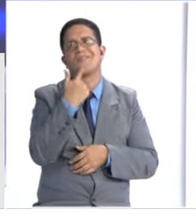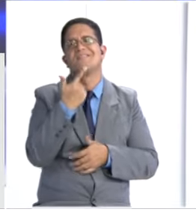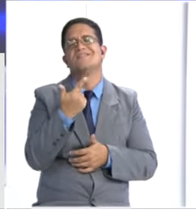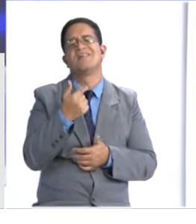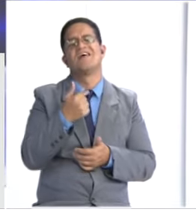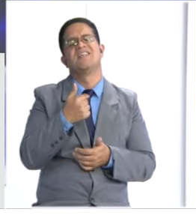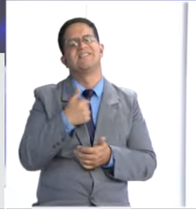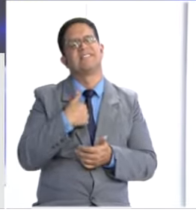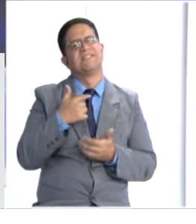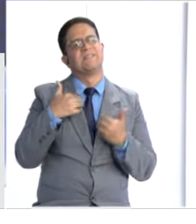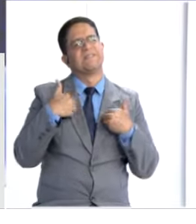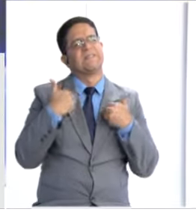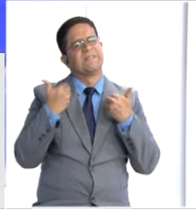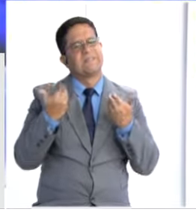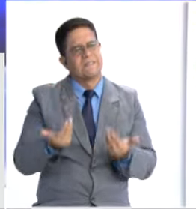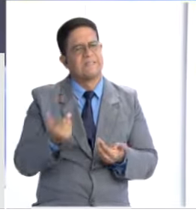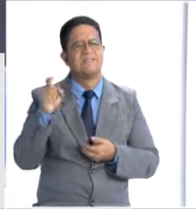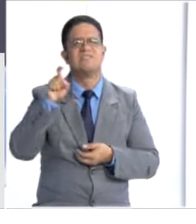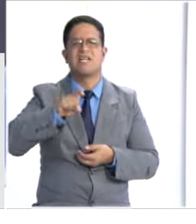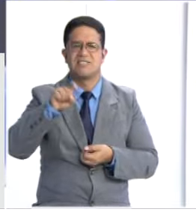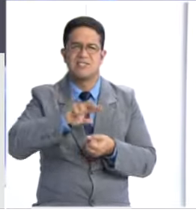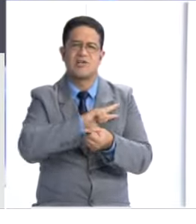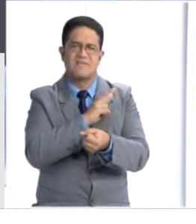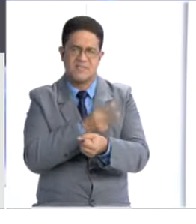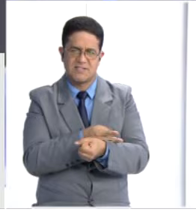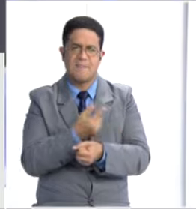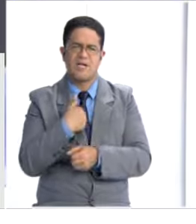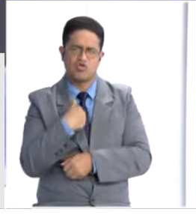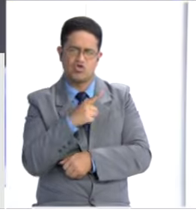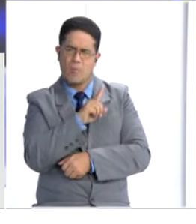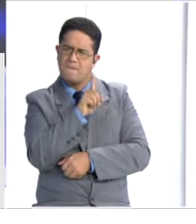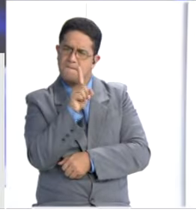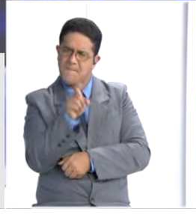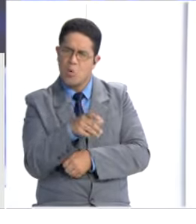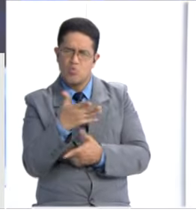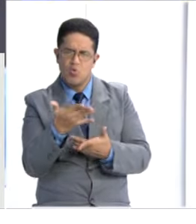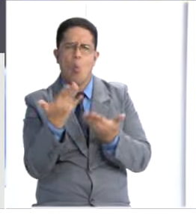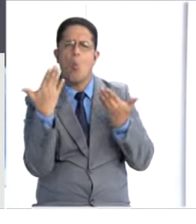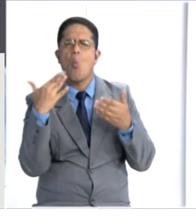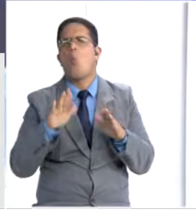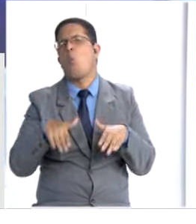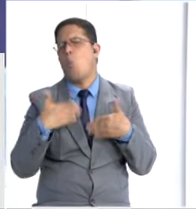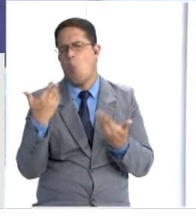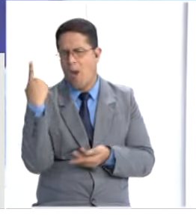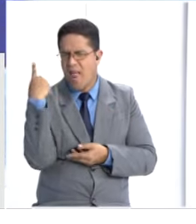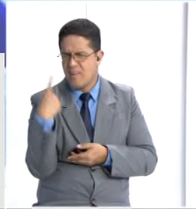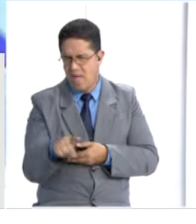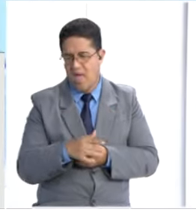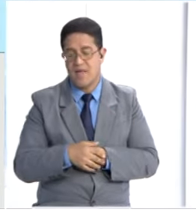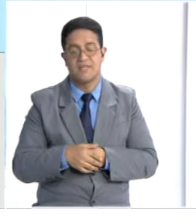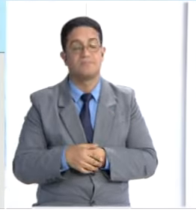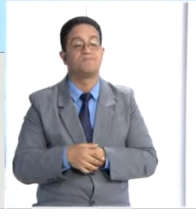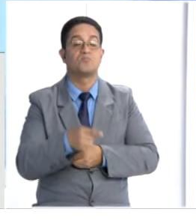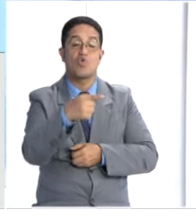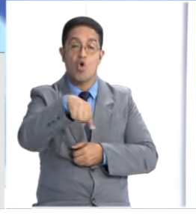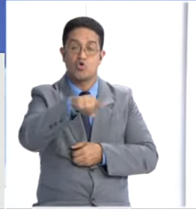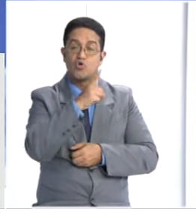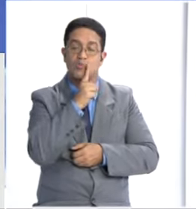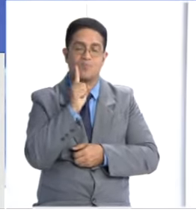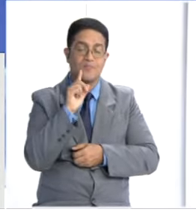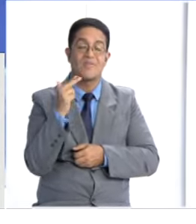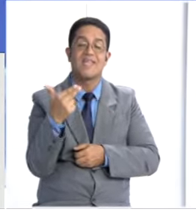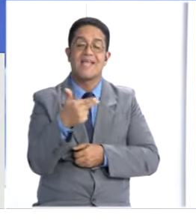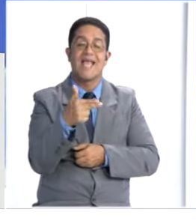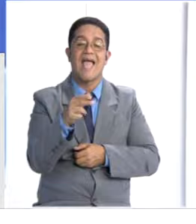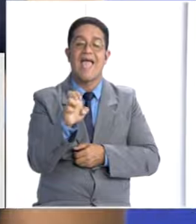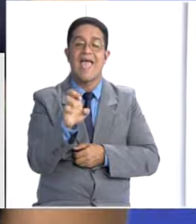energía, probablemente lo necesite. Le voy a preguntar a mi especialista, ¿cuáles tienen actualmente? Bueno, Herbaplan, en su trayectoria,